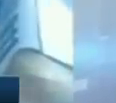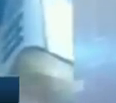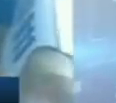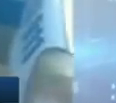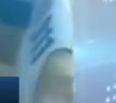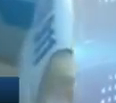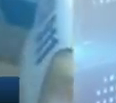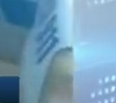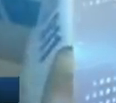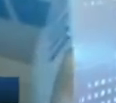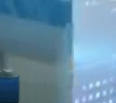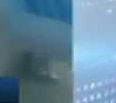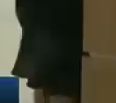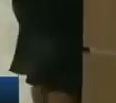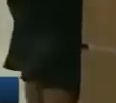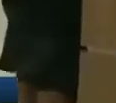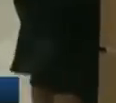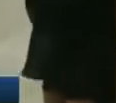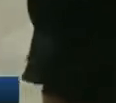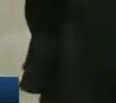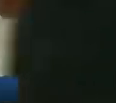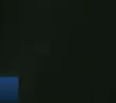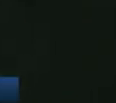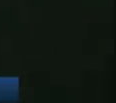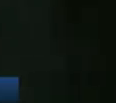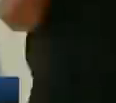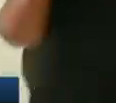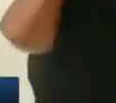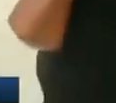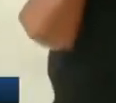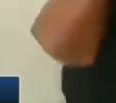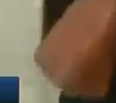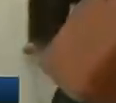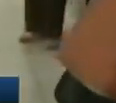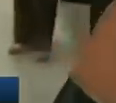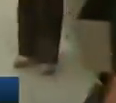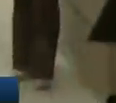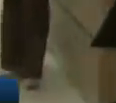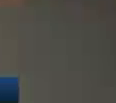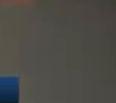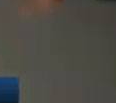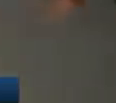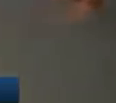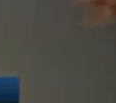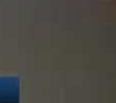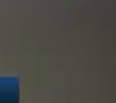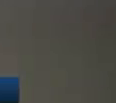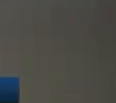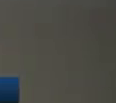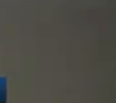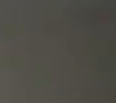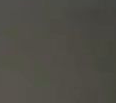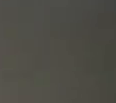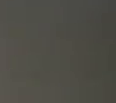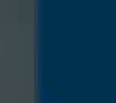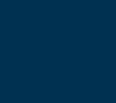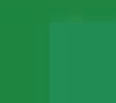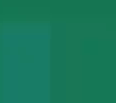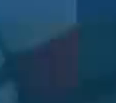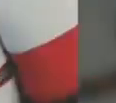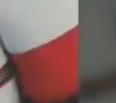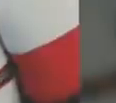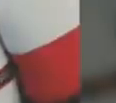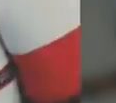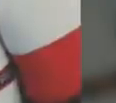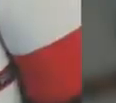Organizaciones delictivas siguen reclutando a menores de edad. Tendremos la segunda parte de nuestro informe, Menores bajo acecho.